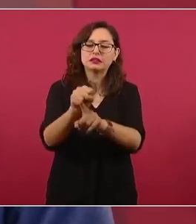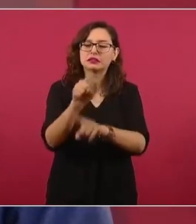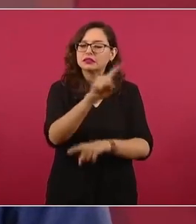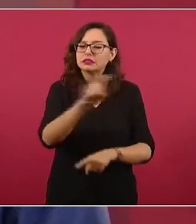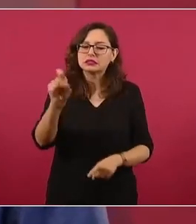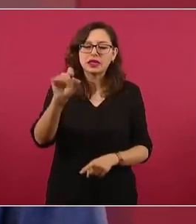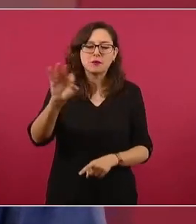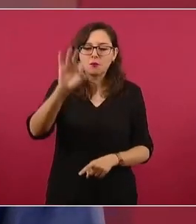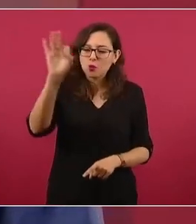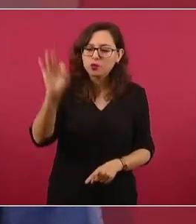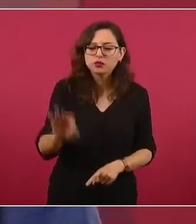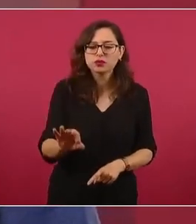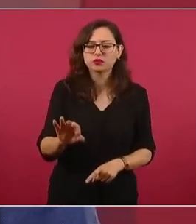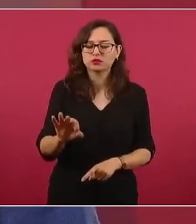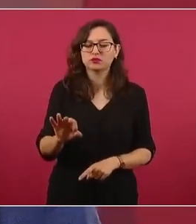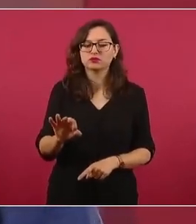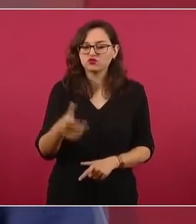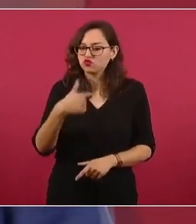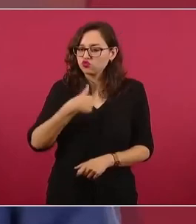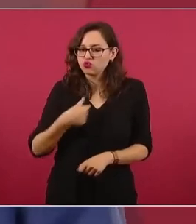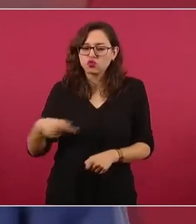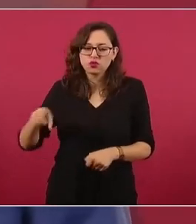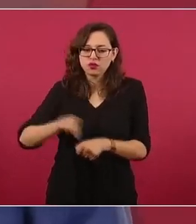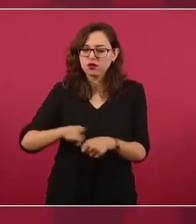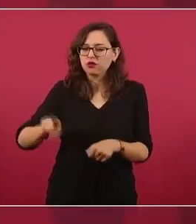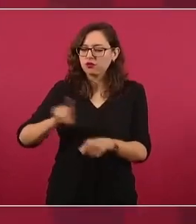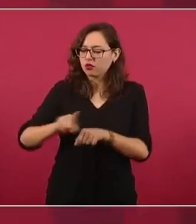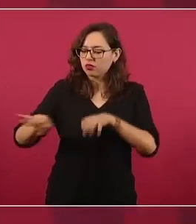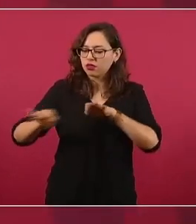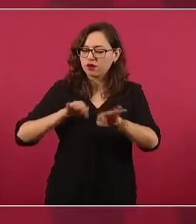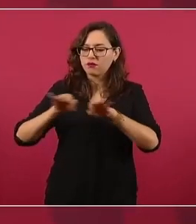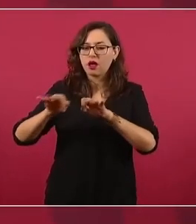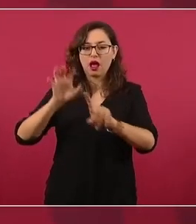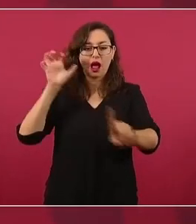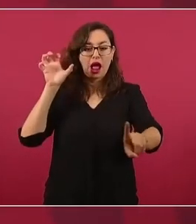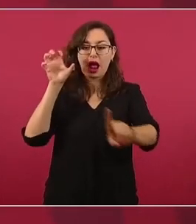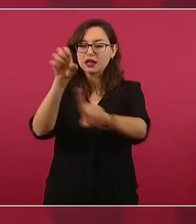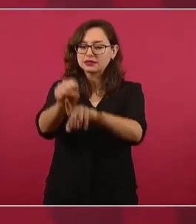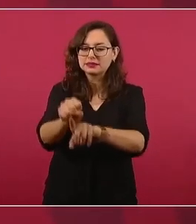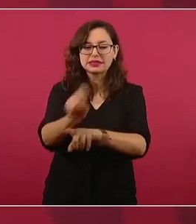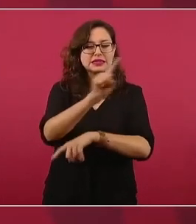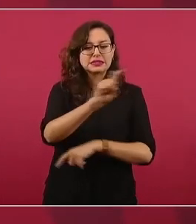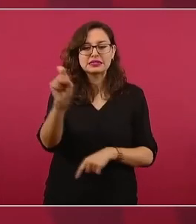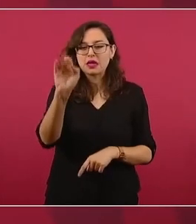Trabajo todos los días con ese propósito. Pero no es